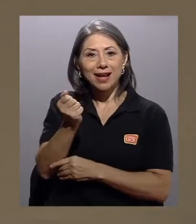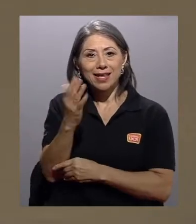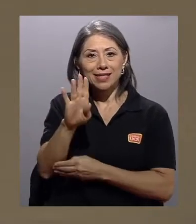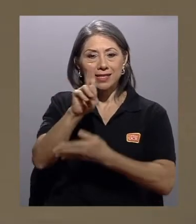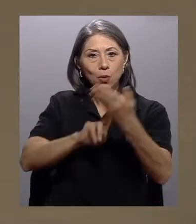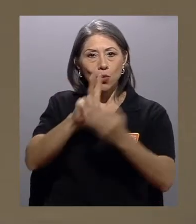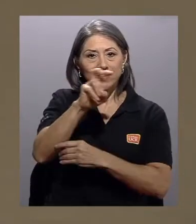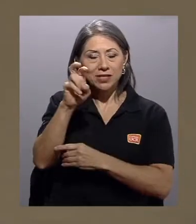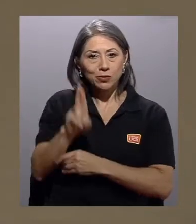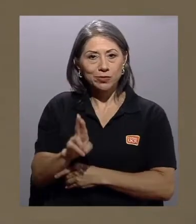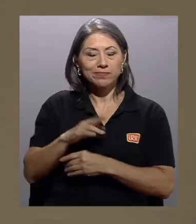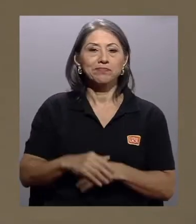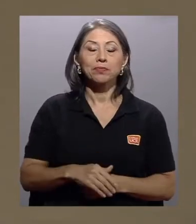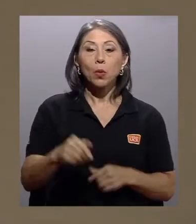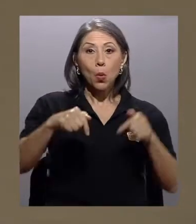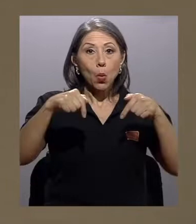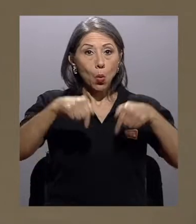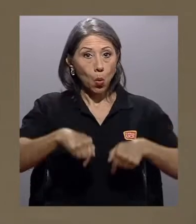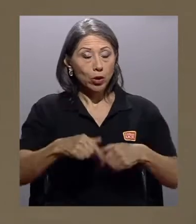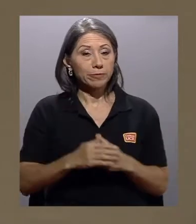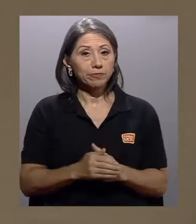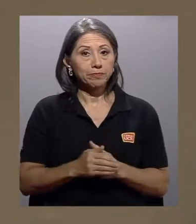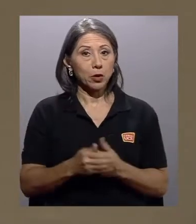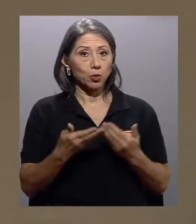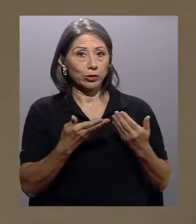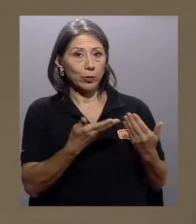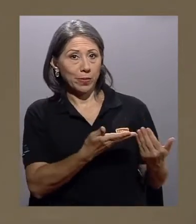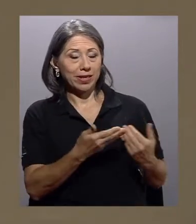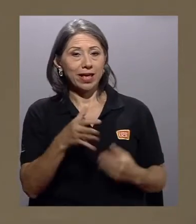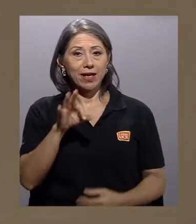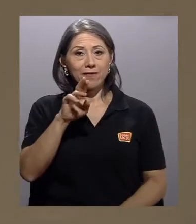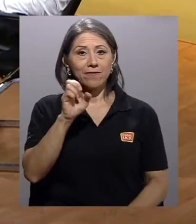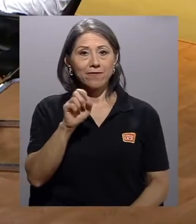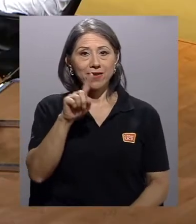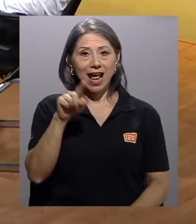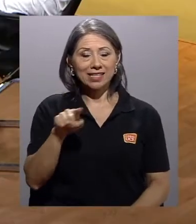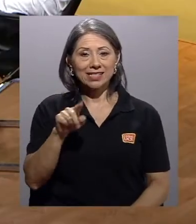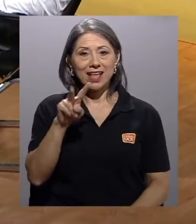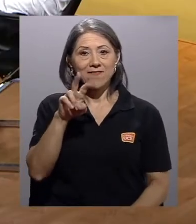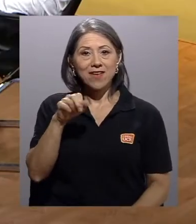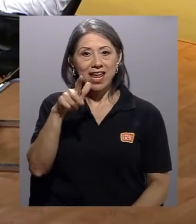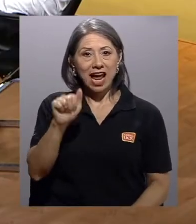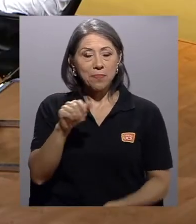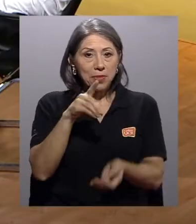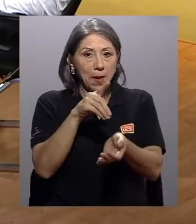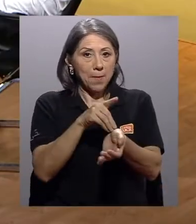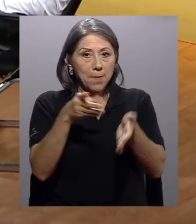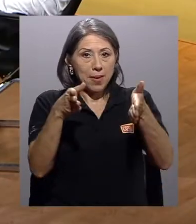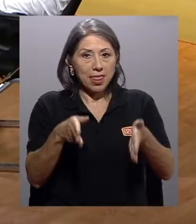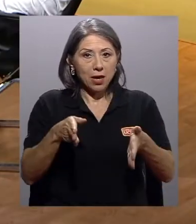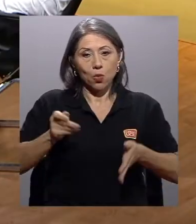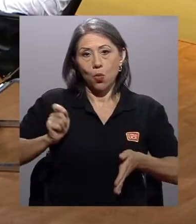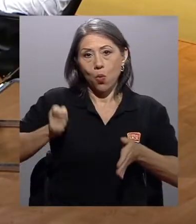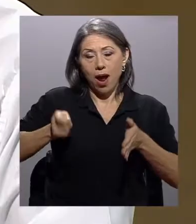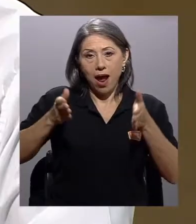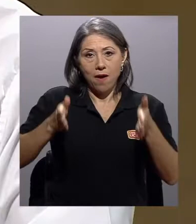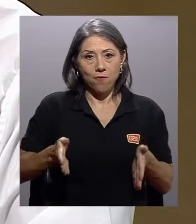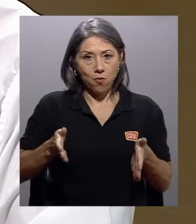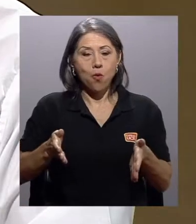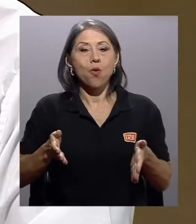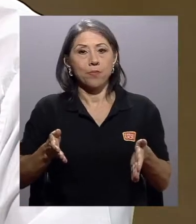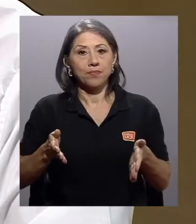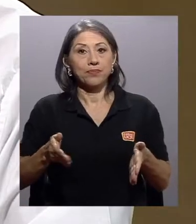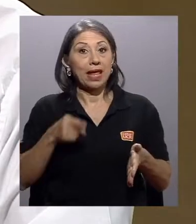Canal 15 de la Universidad de Costa Rica. El día de hoy nos acompañan Franz Vega, médico